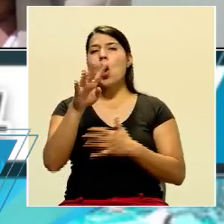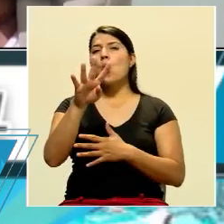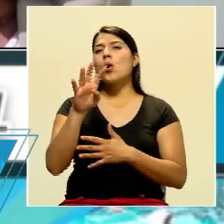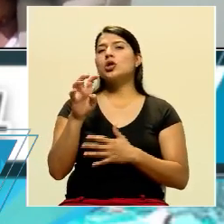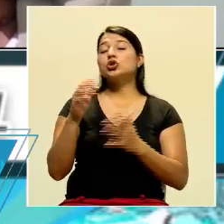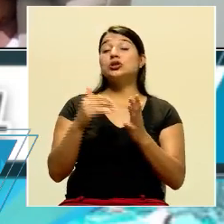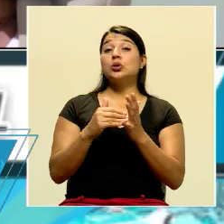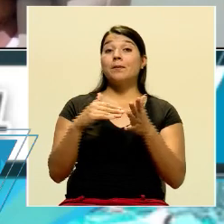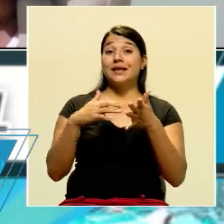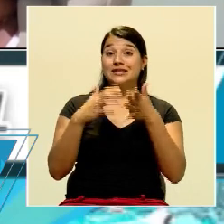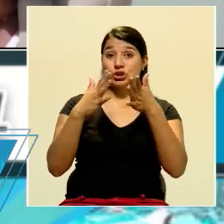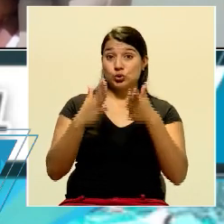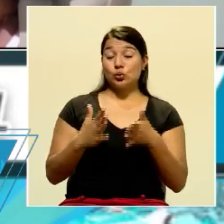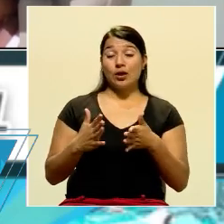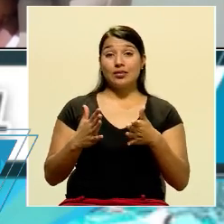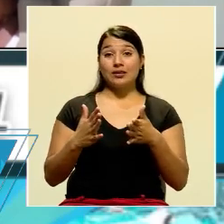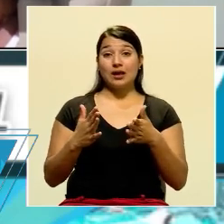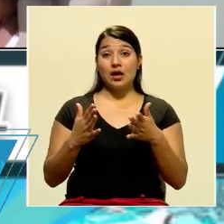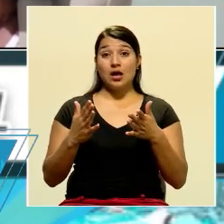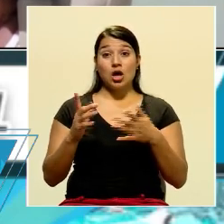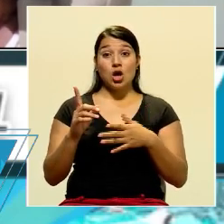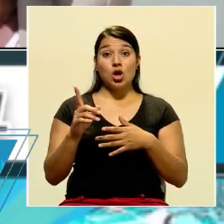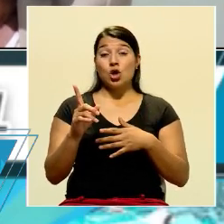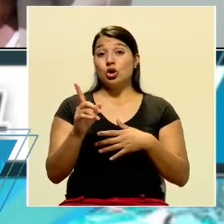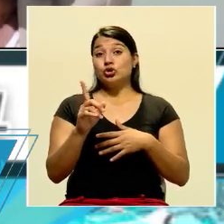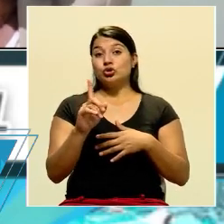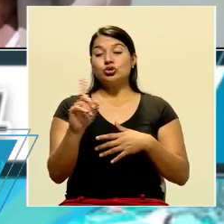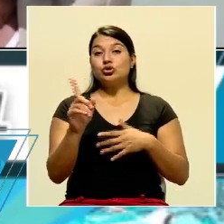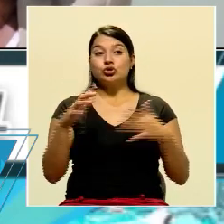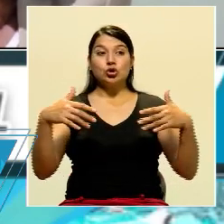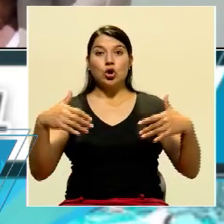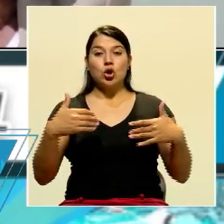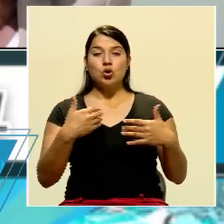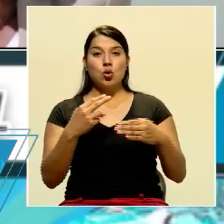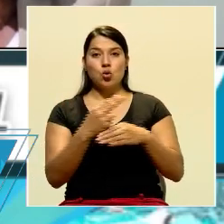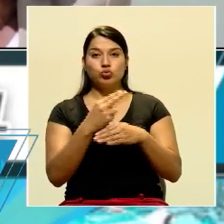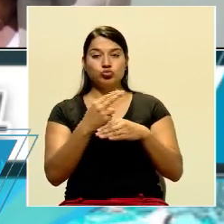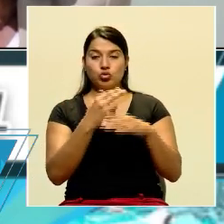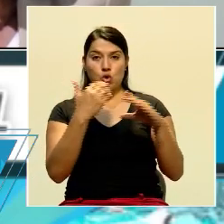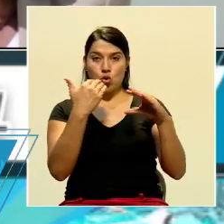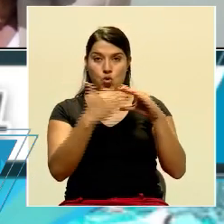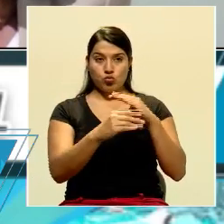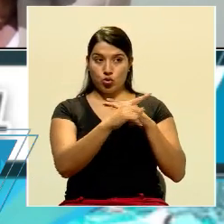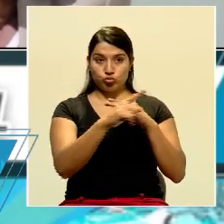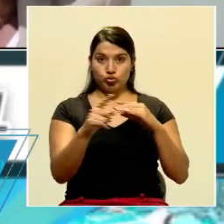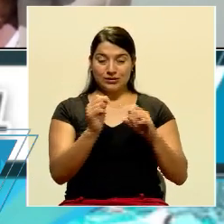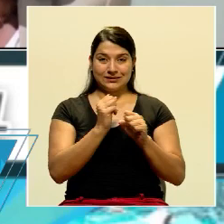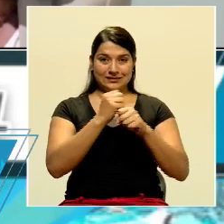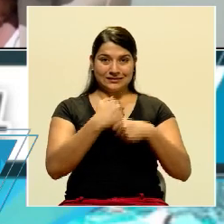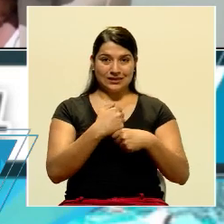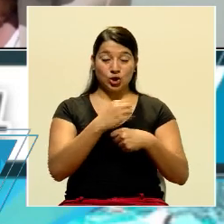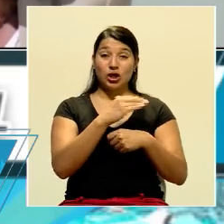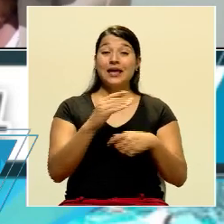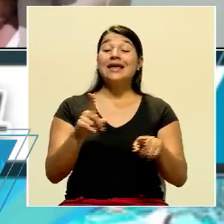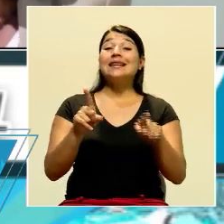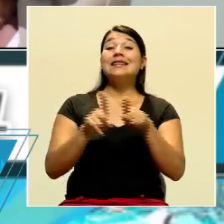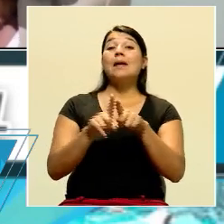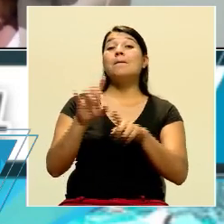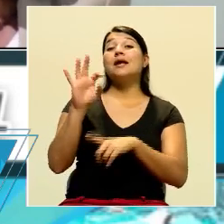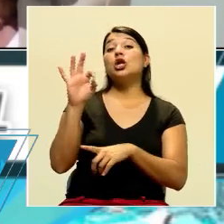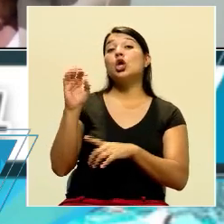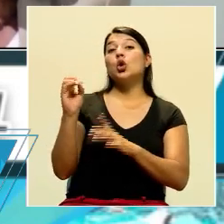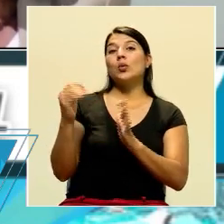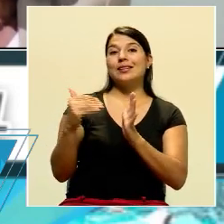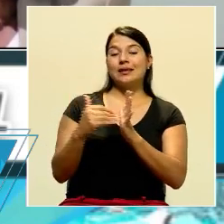400.000 estudiantes que no contestaron, no han usado la cuenta de correo que les crearon. Y además hay